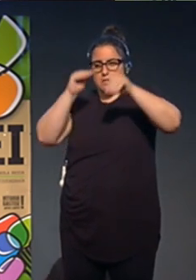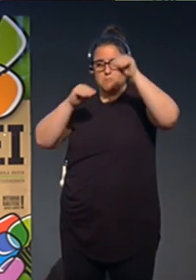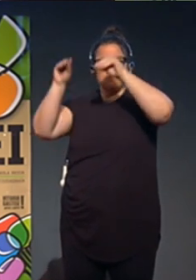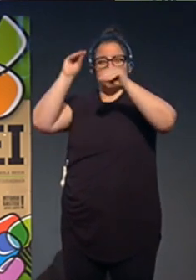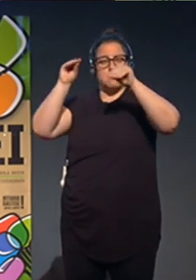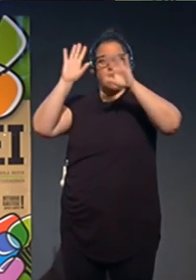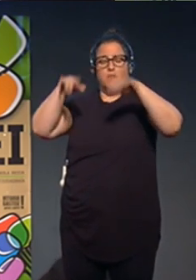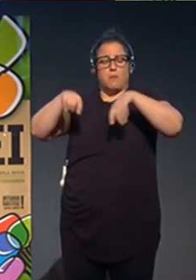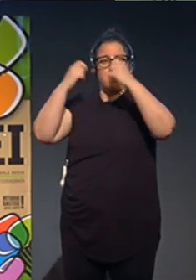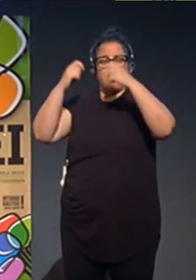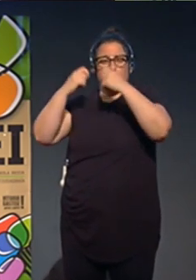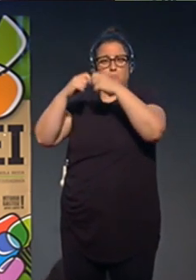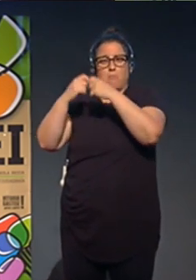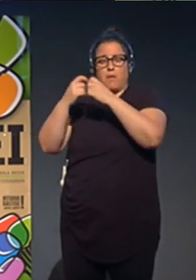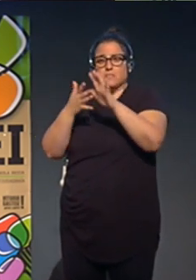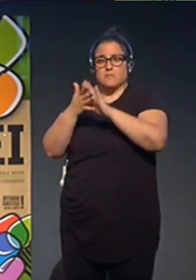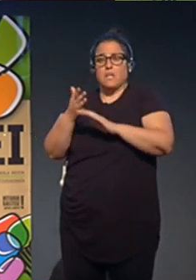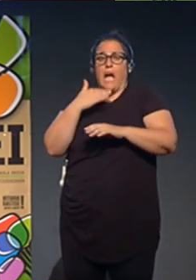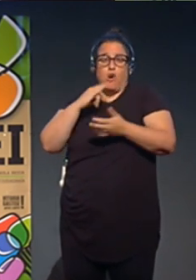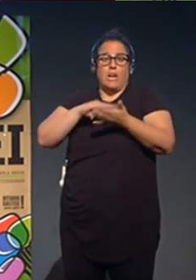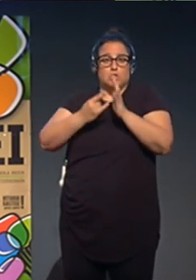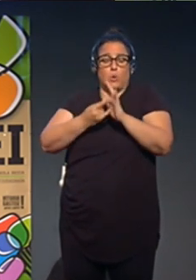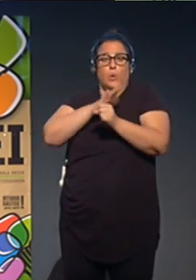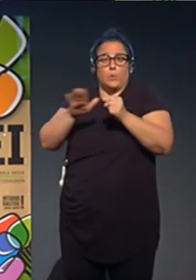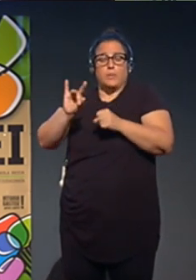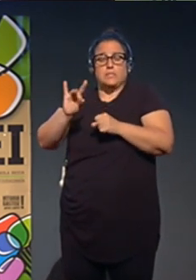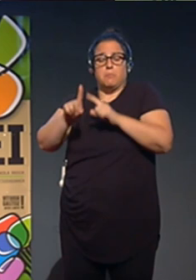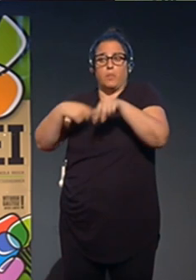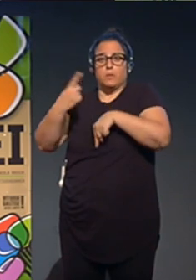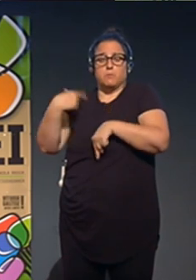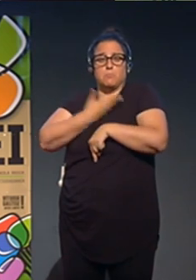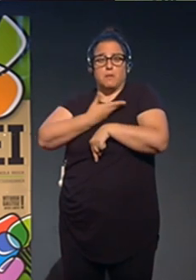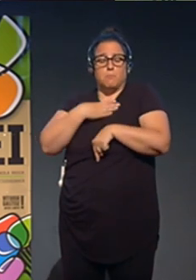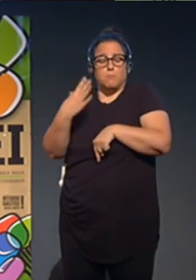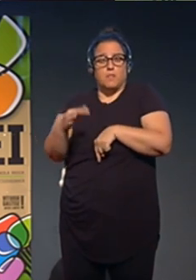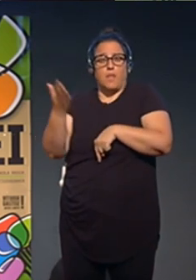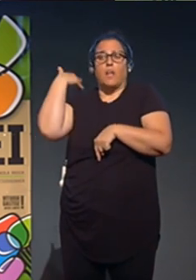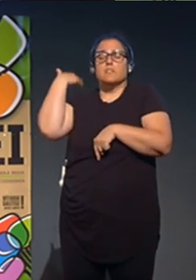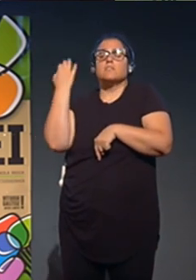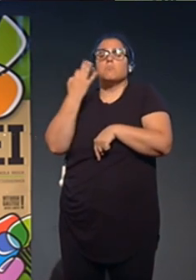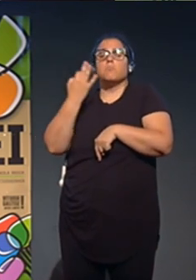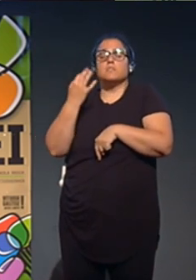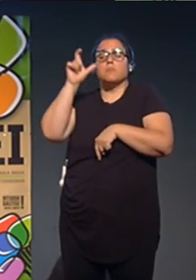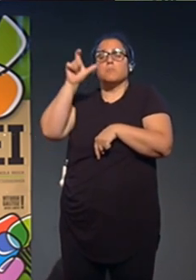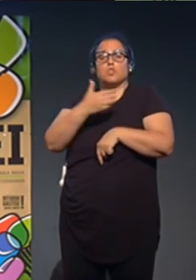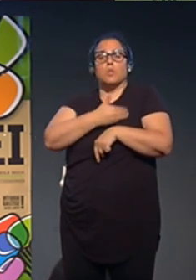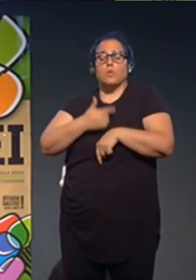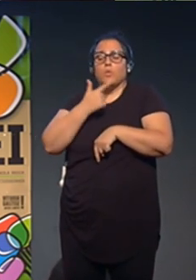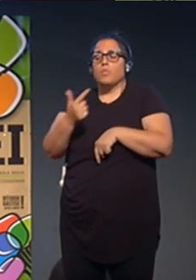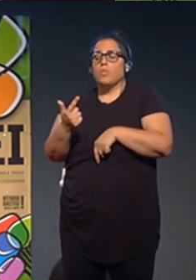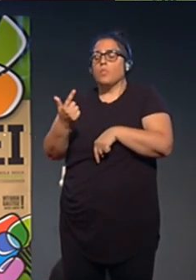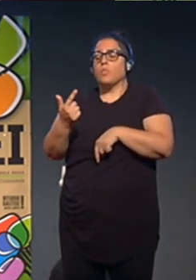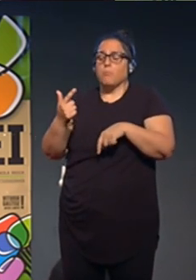la gallina de los hos de oro es pan para hoy hambre para mañana qué ocurría antes pues que un señor el propietario decía bueno es que